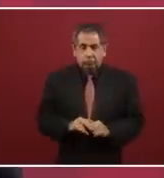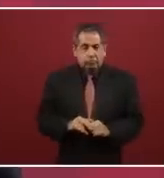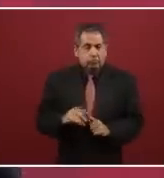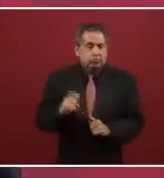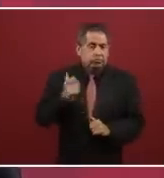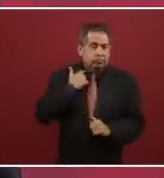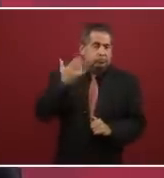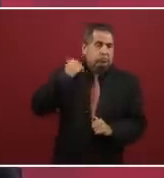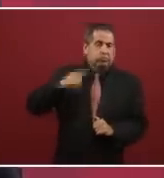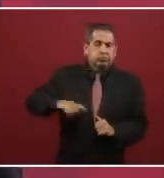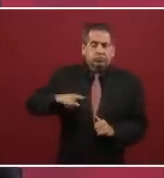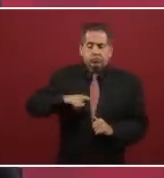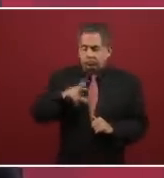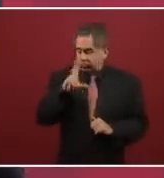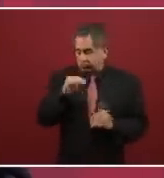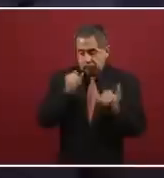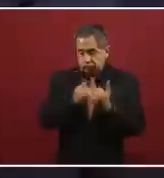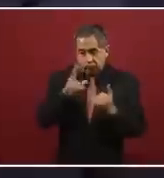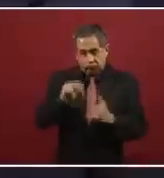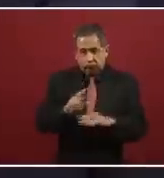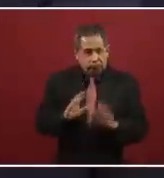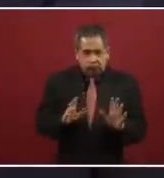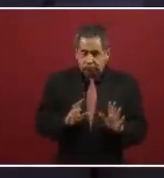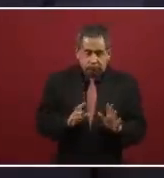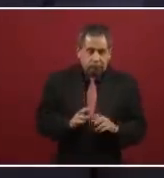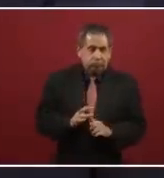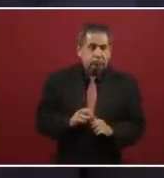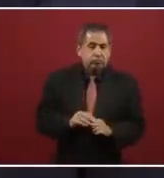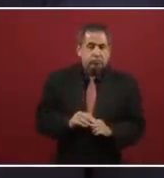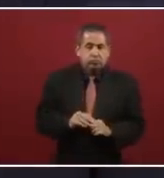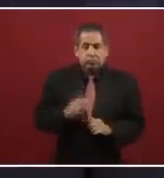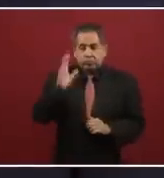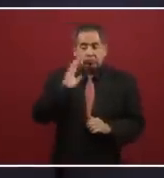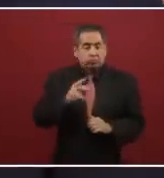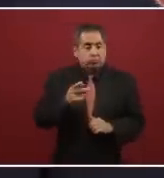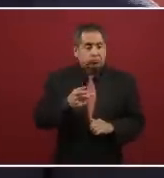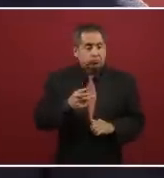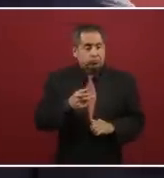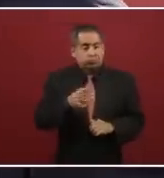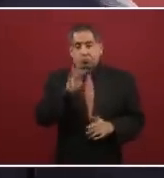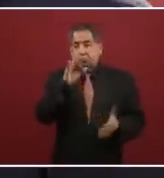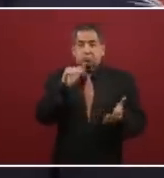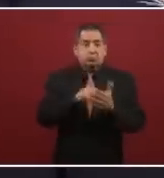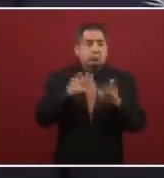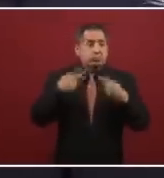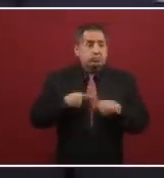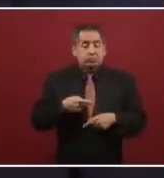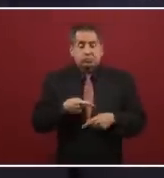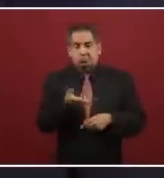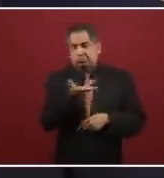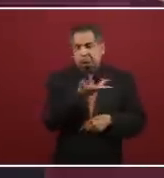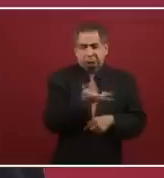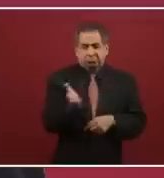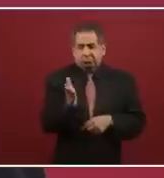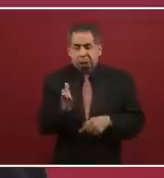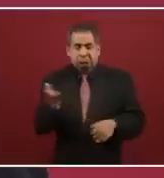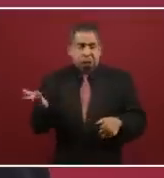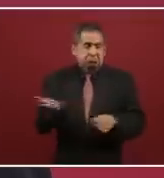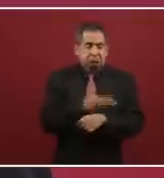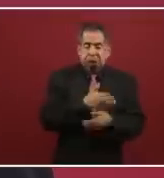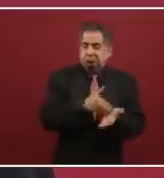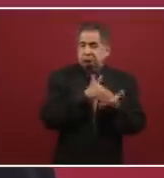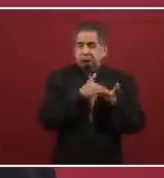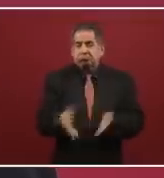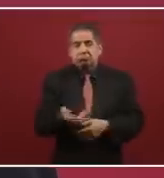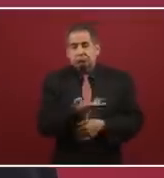hicieron otros gobiernos, que de repente 40.000 trabajadores despedidos.